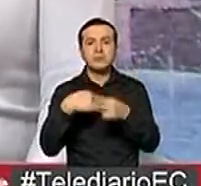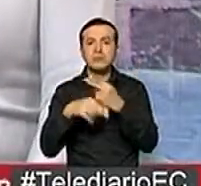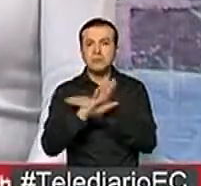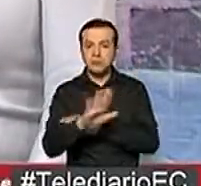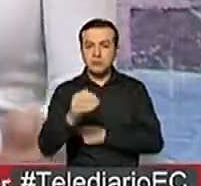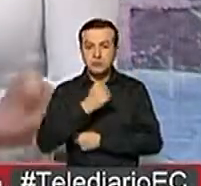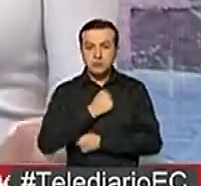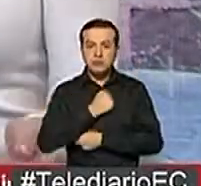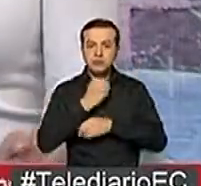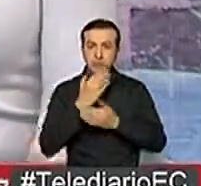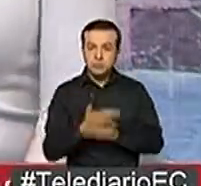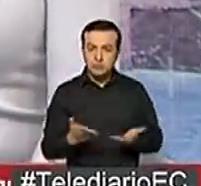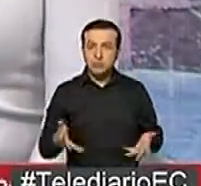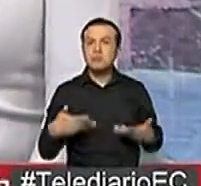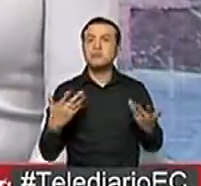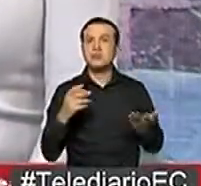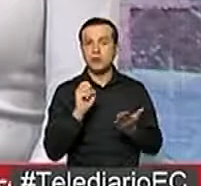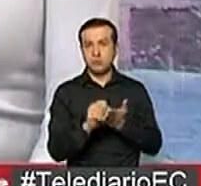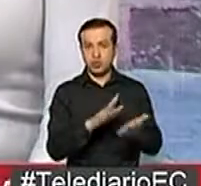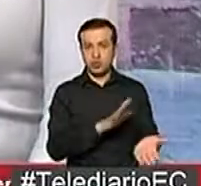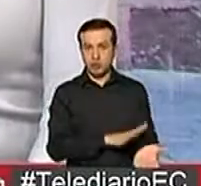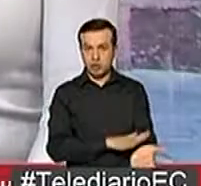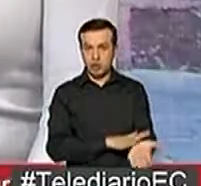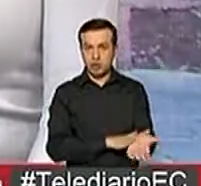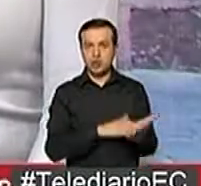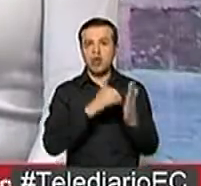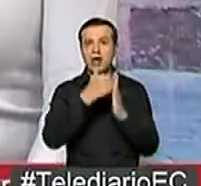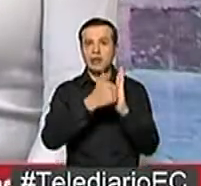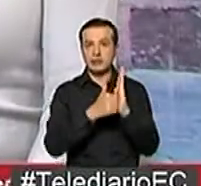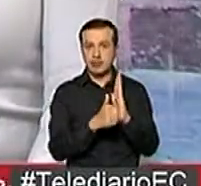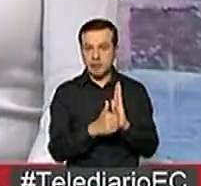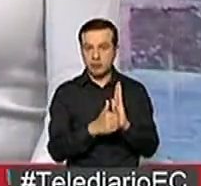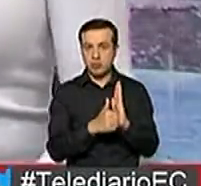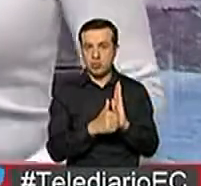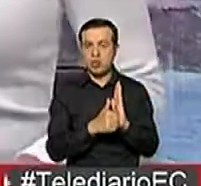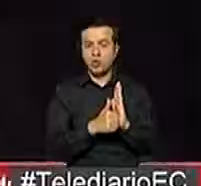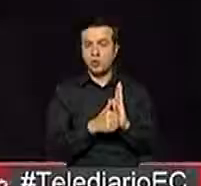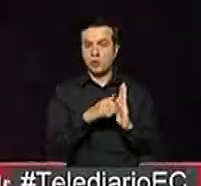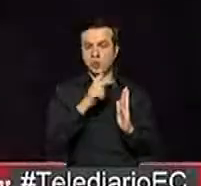de sus productos gracias al proyecto Artesano Artista.